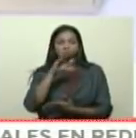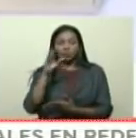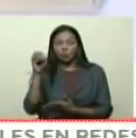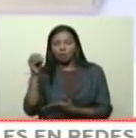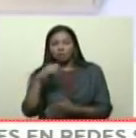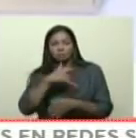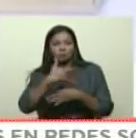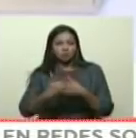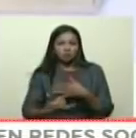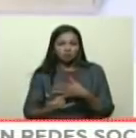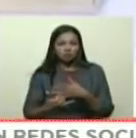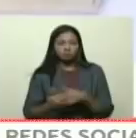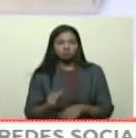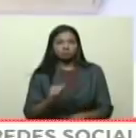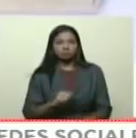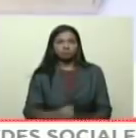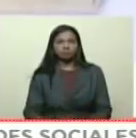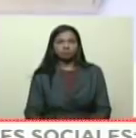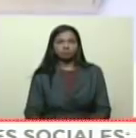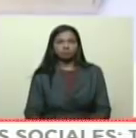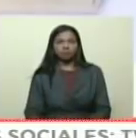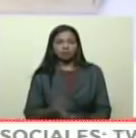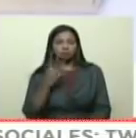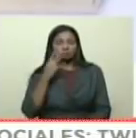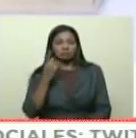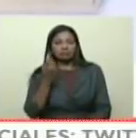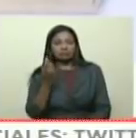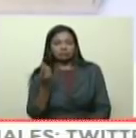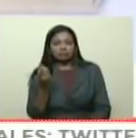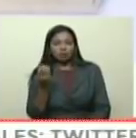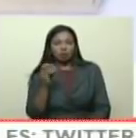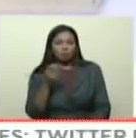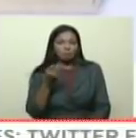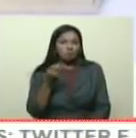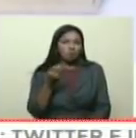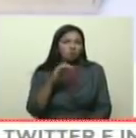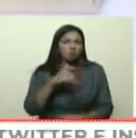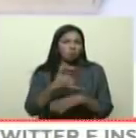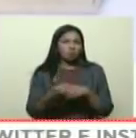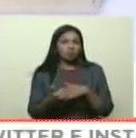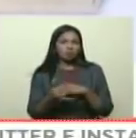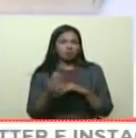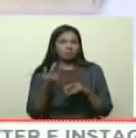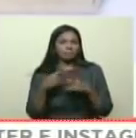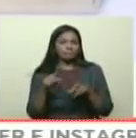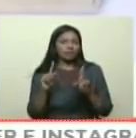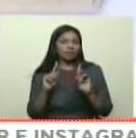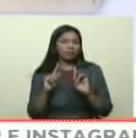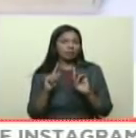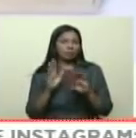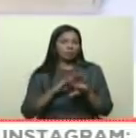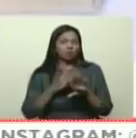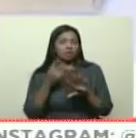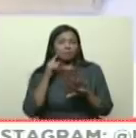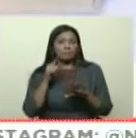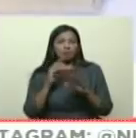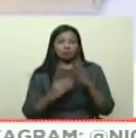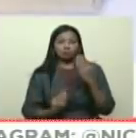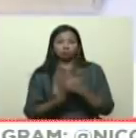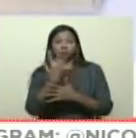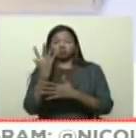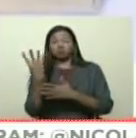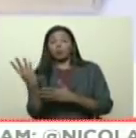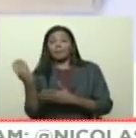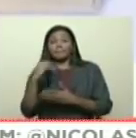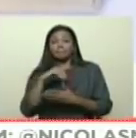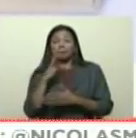proyectos. No sé si son muchos o pocos los proyectos, porque es capaz que surge un boom.